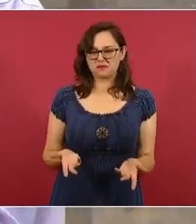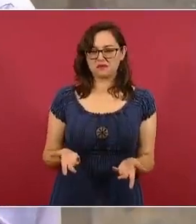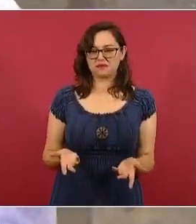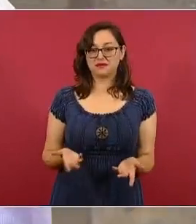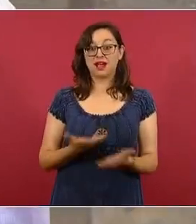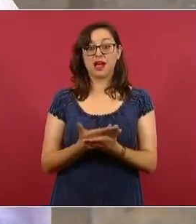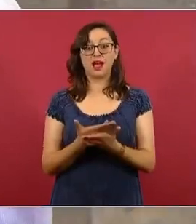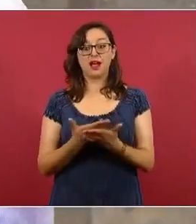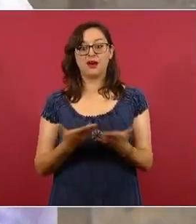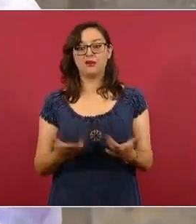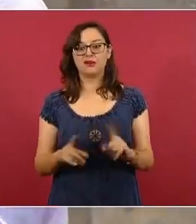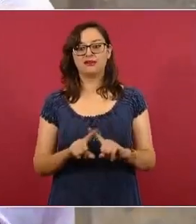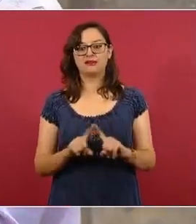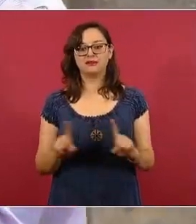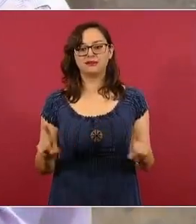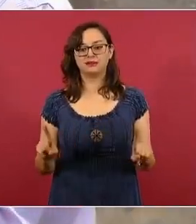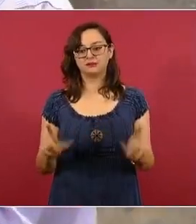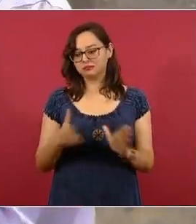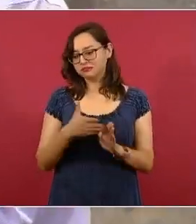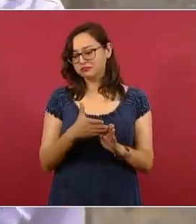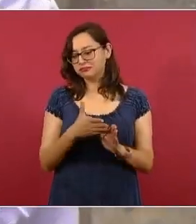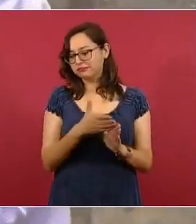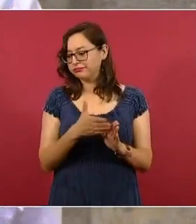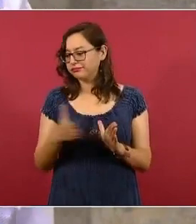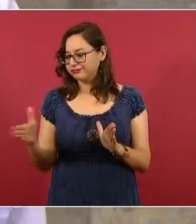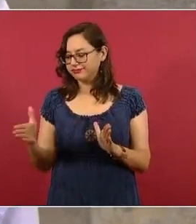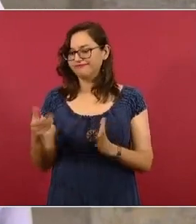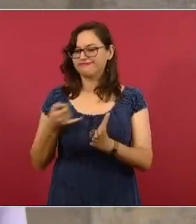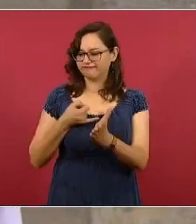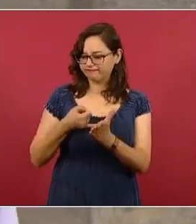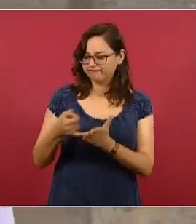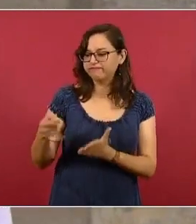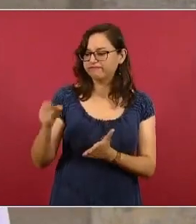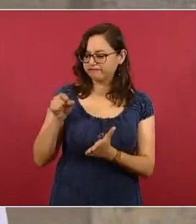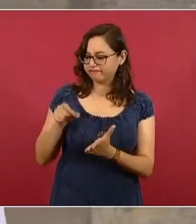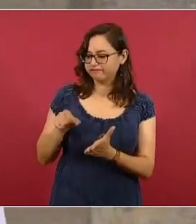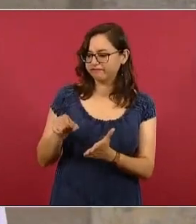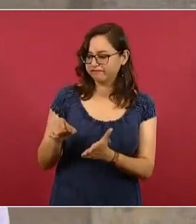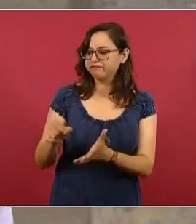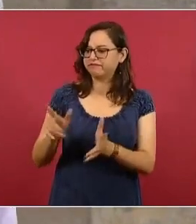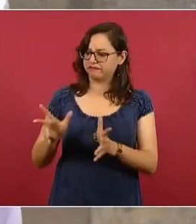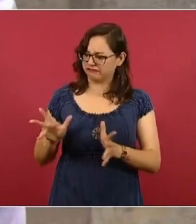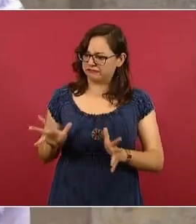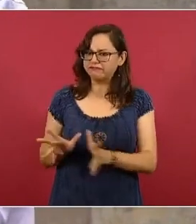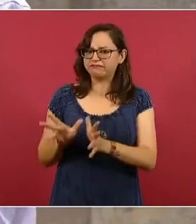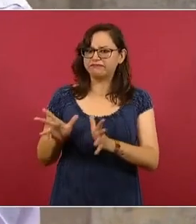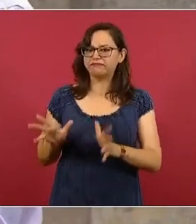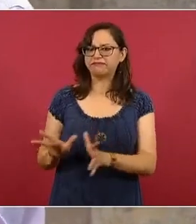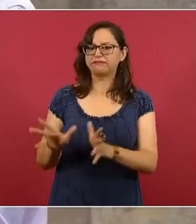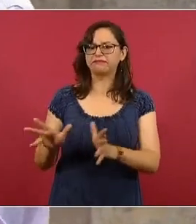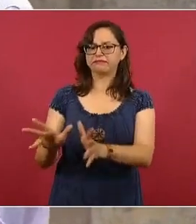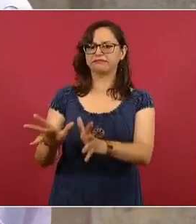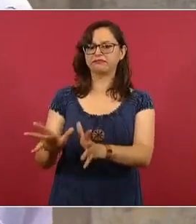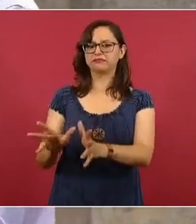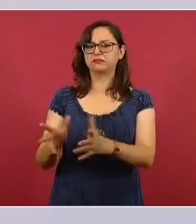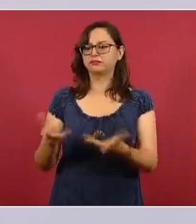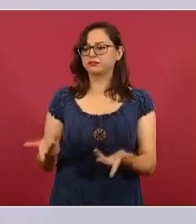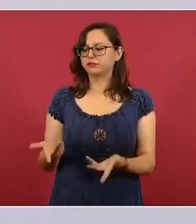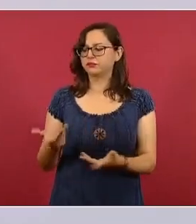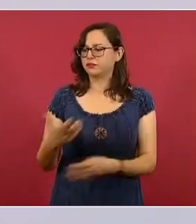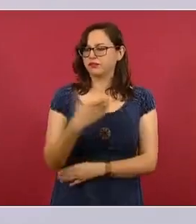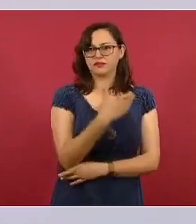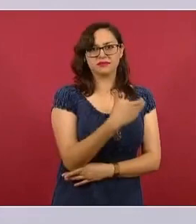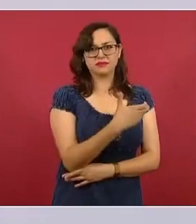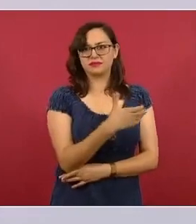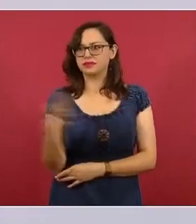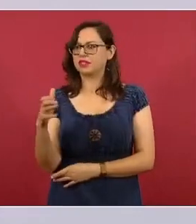está el convocar al campo mexicano, a todos los productores, preferentemente pequeños,